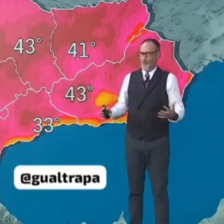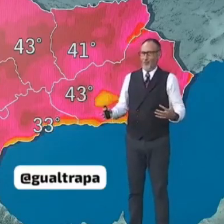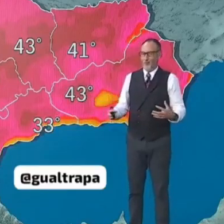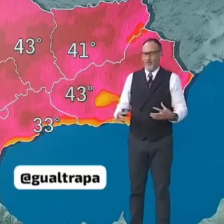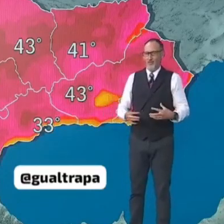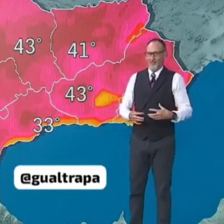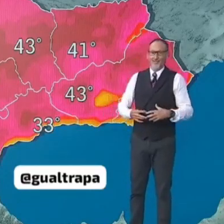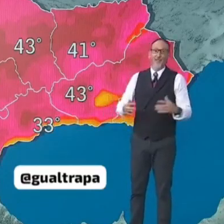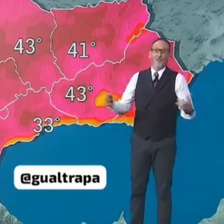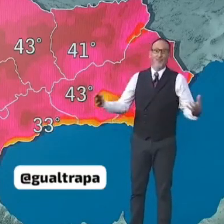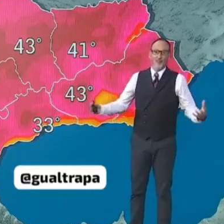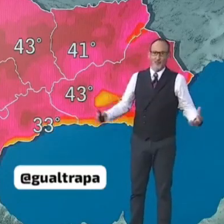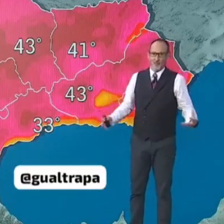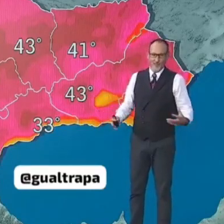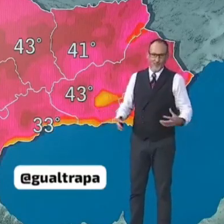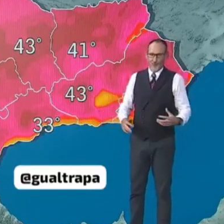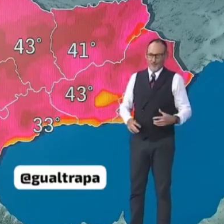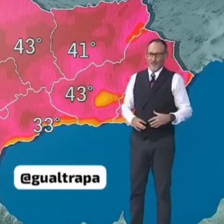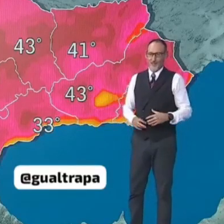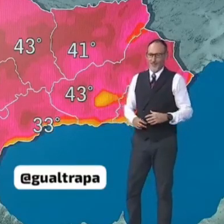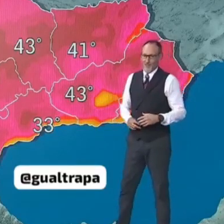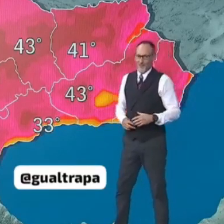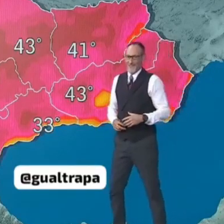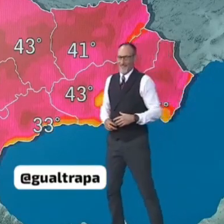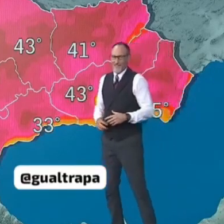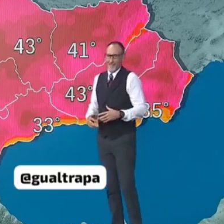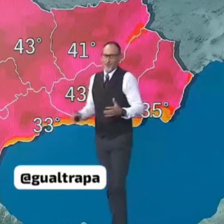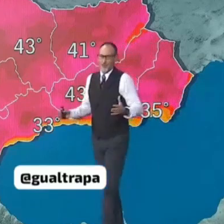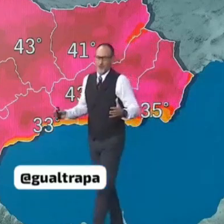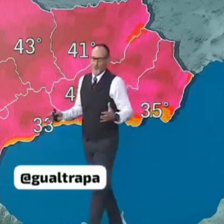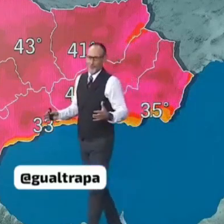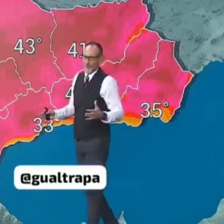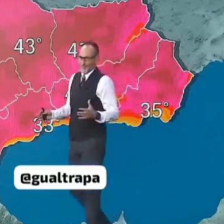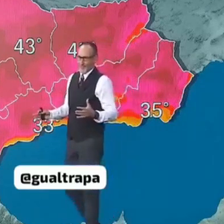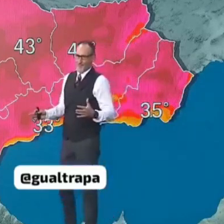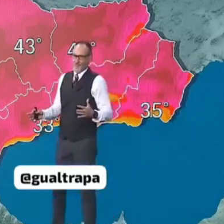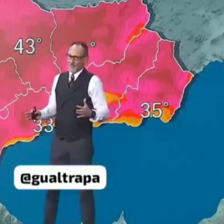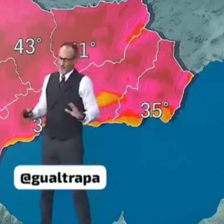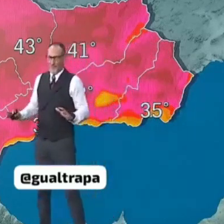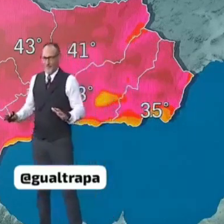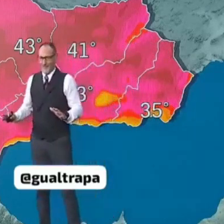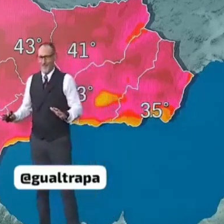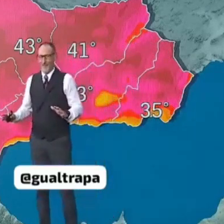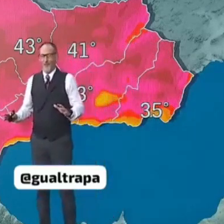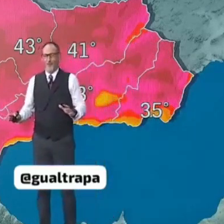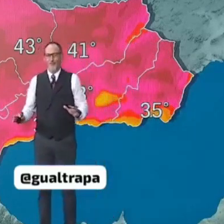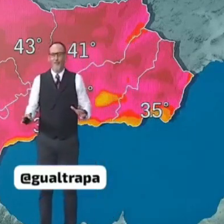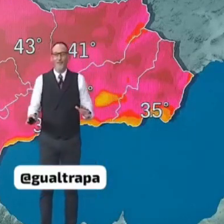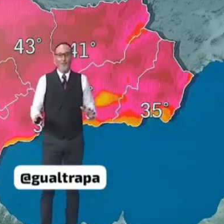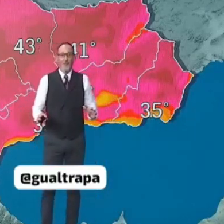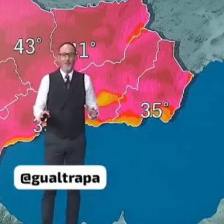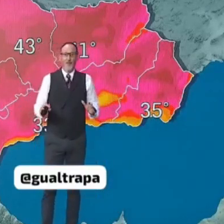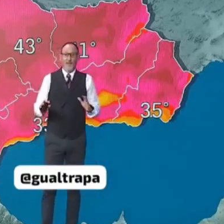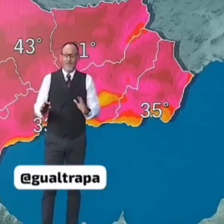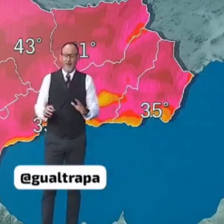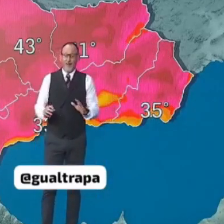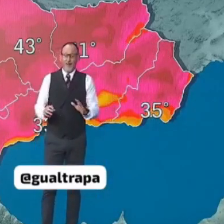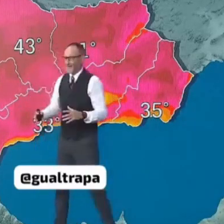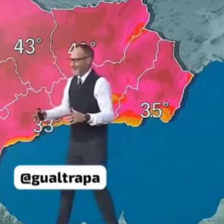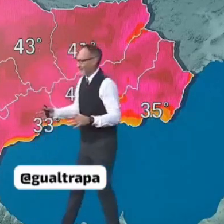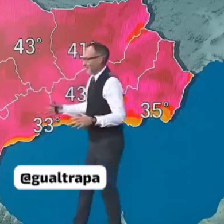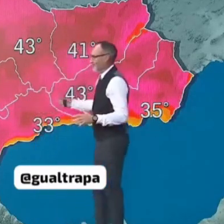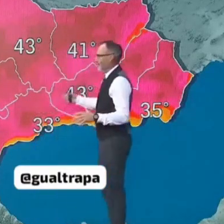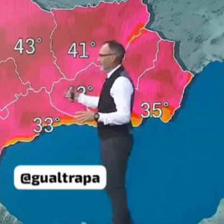O sea qué queremos que haga 20 grados Entonces sí que sería preocupante entonces alguien